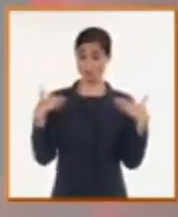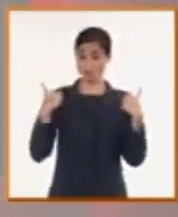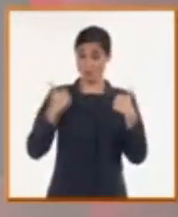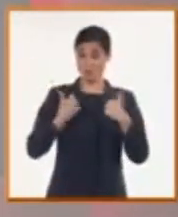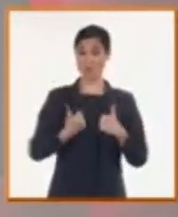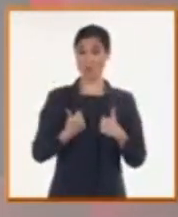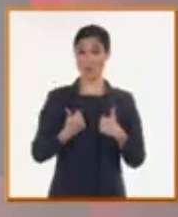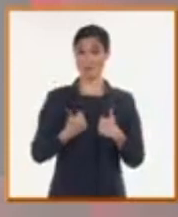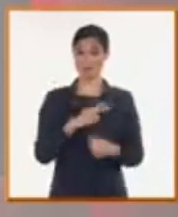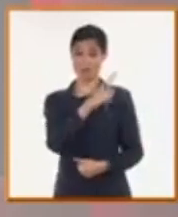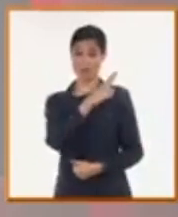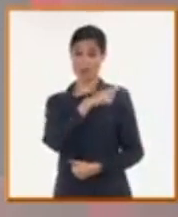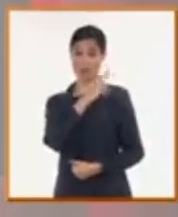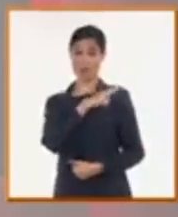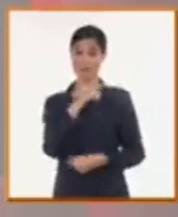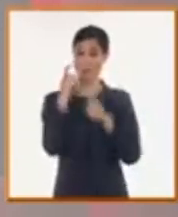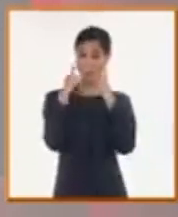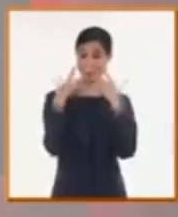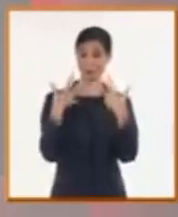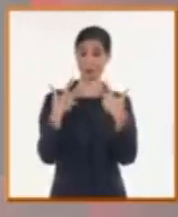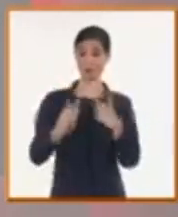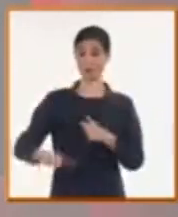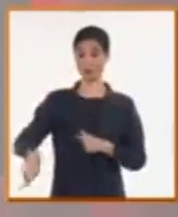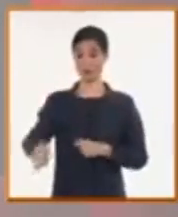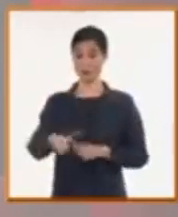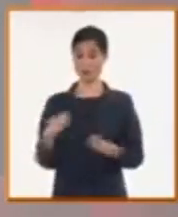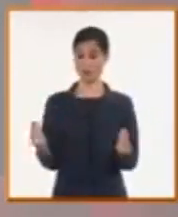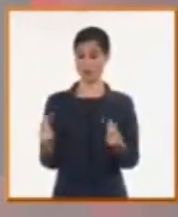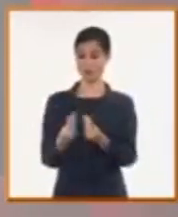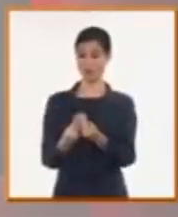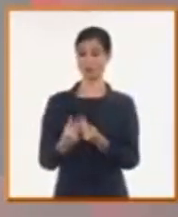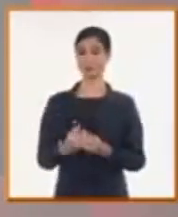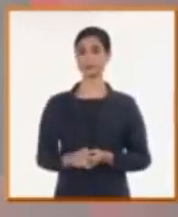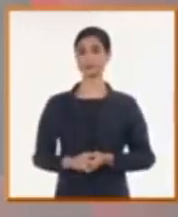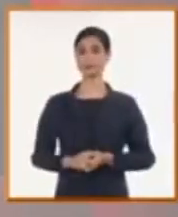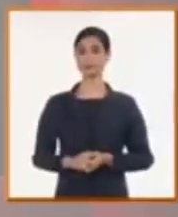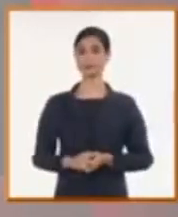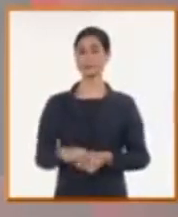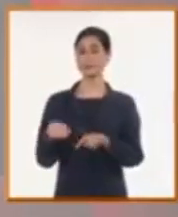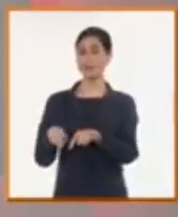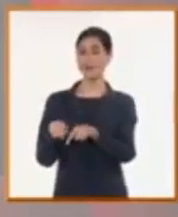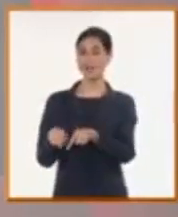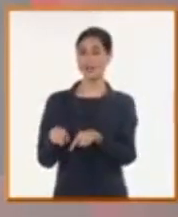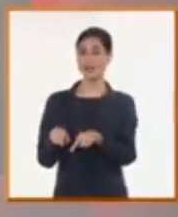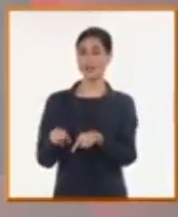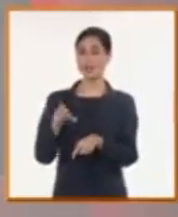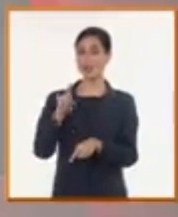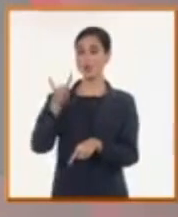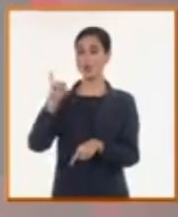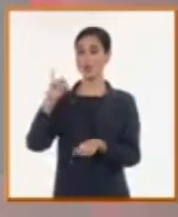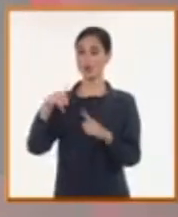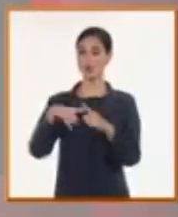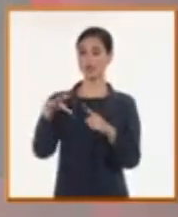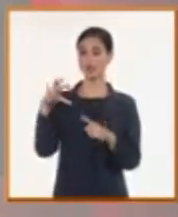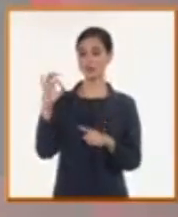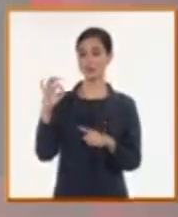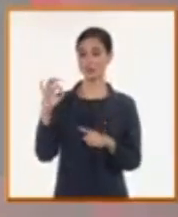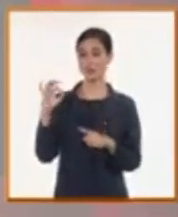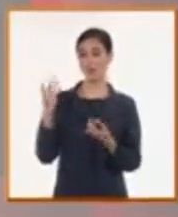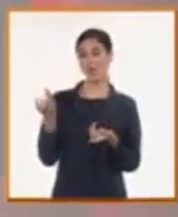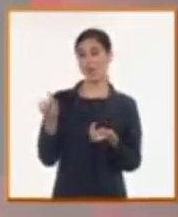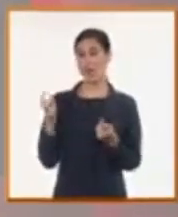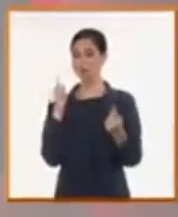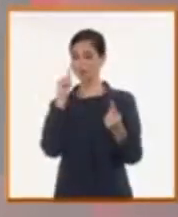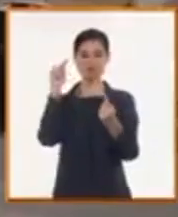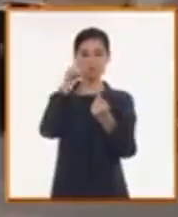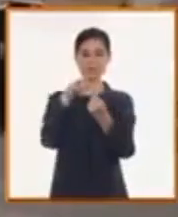decisiones importantes, trascendentales. Y a Cuito Cuanavale le correspondía frenar a los sudafricanos. Pero usted me